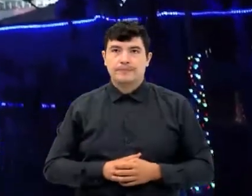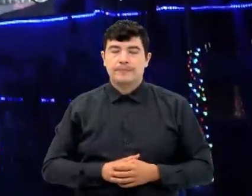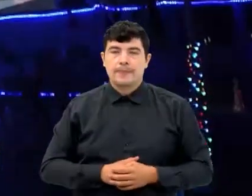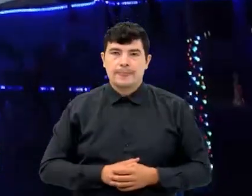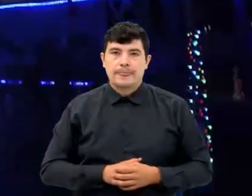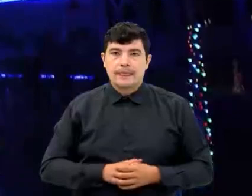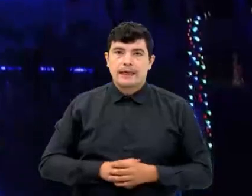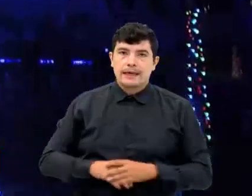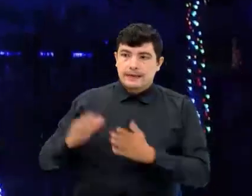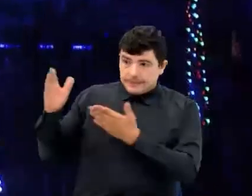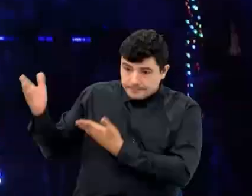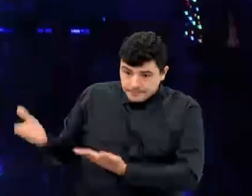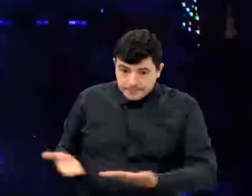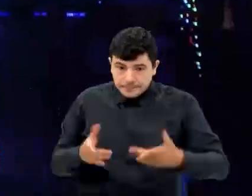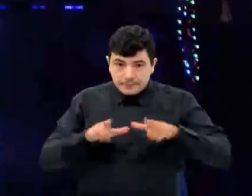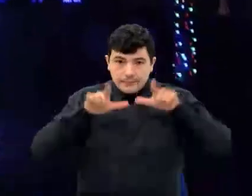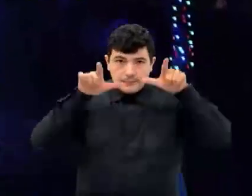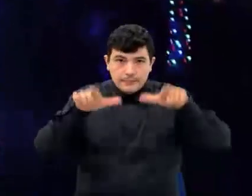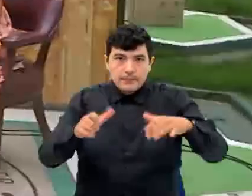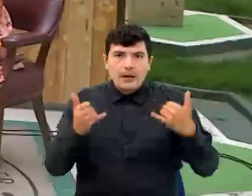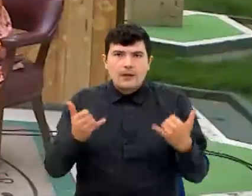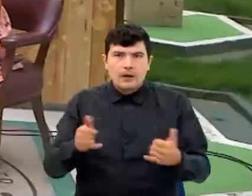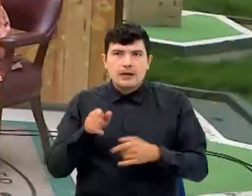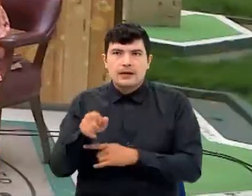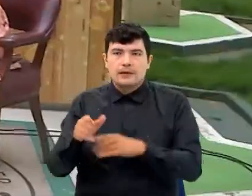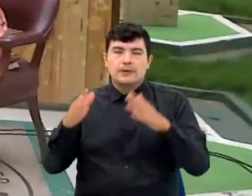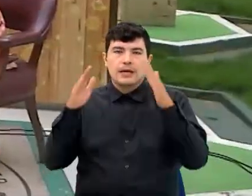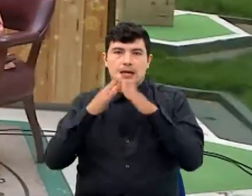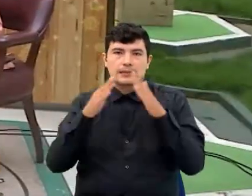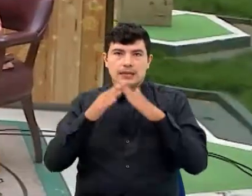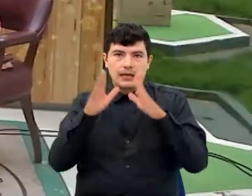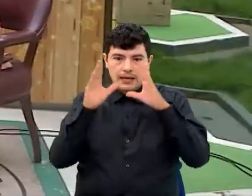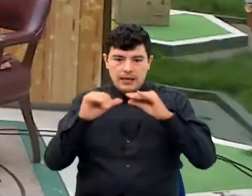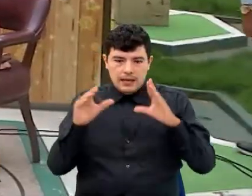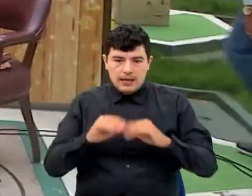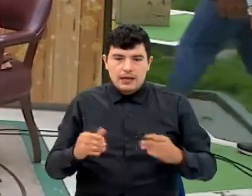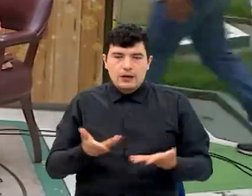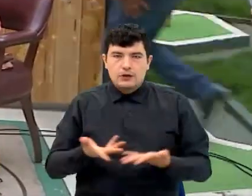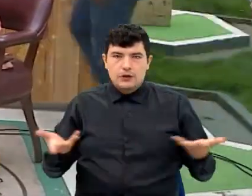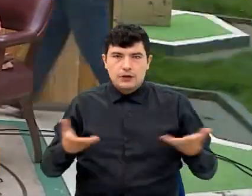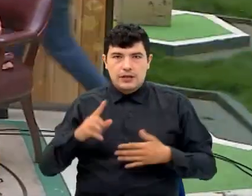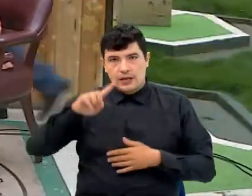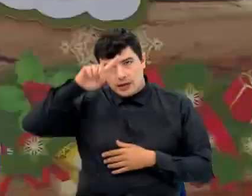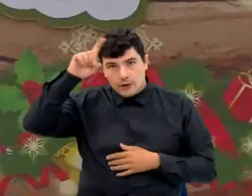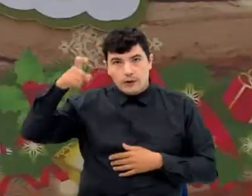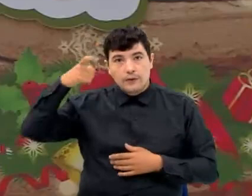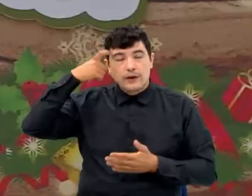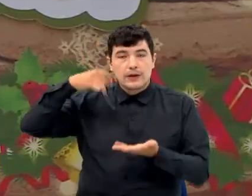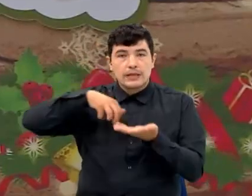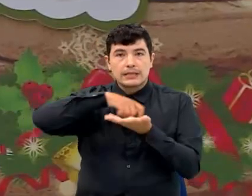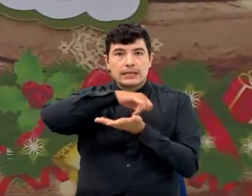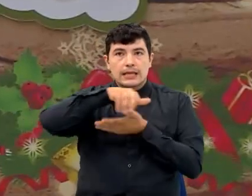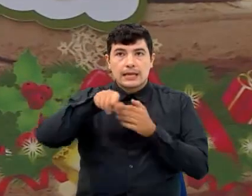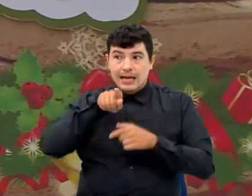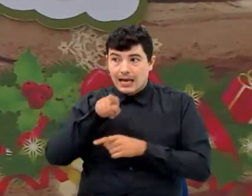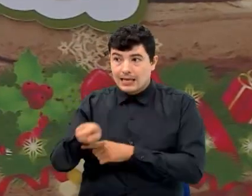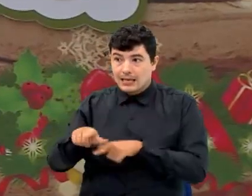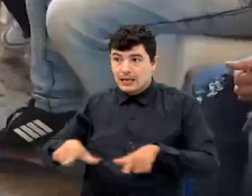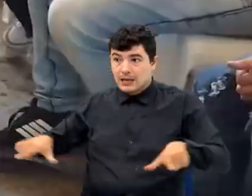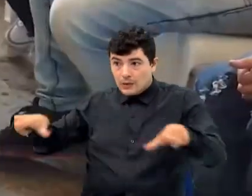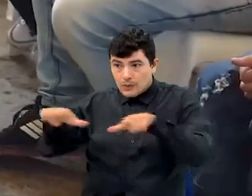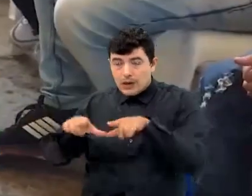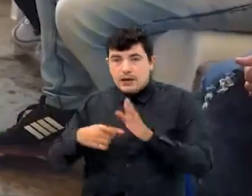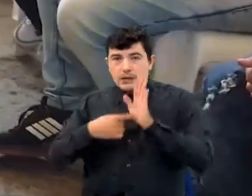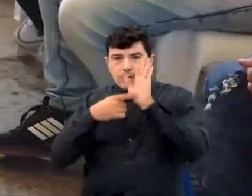Para recibir estos regalos se acondicionó una casita navideña ubicada en la Gobernación de Santander, que albergará las muestras